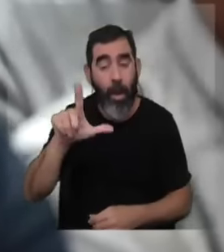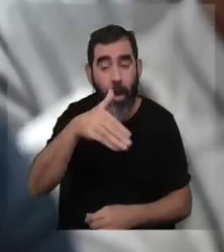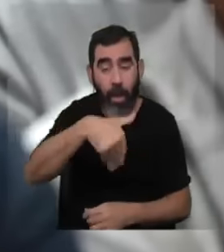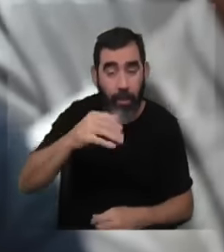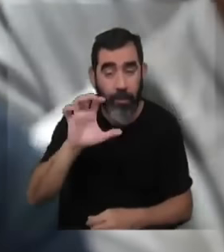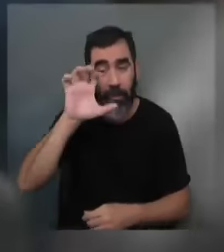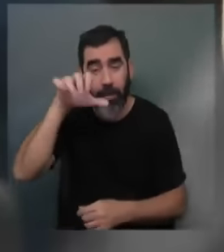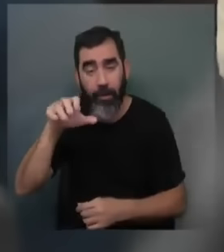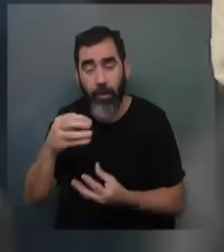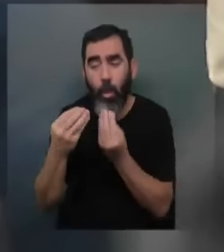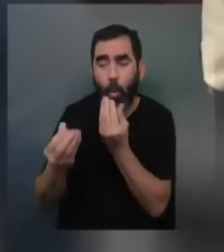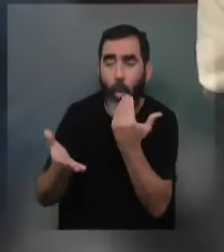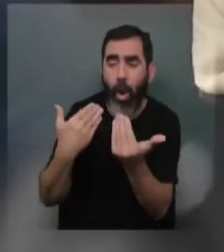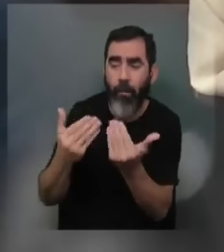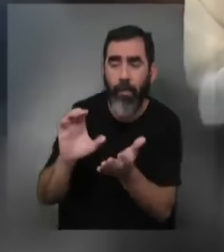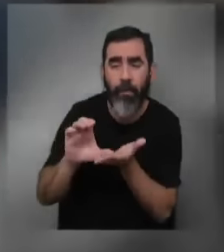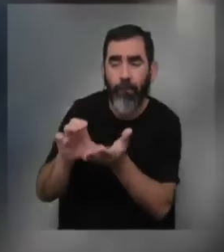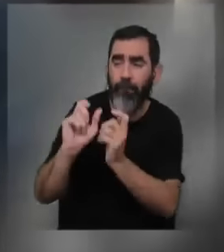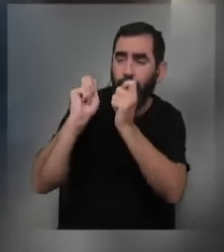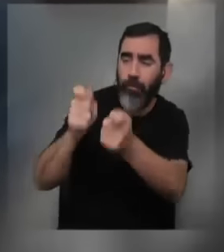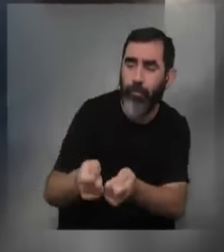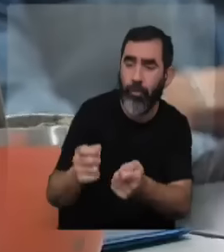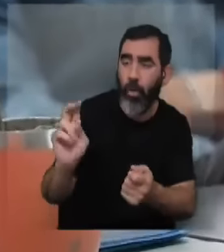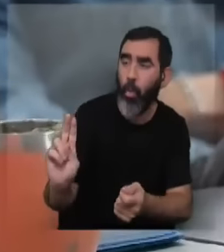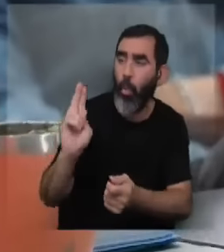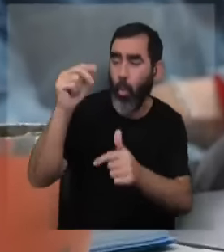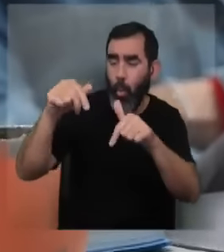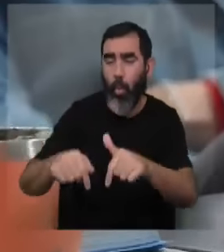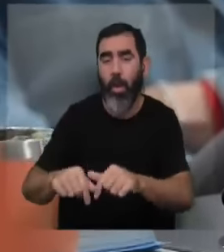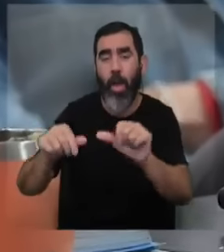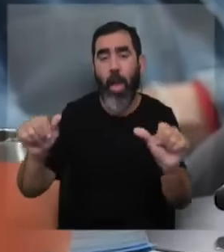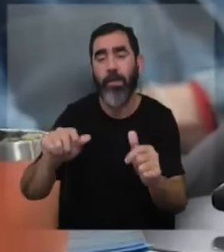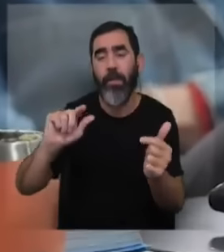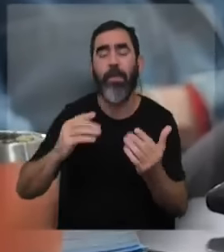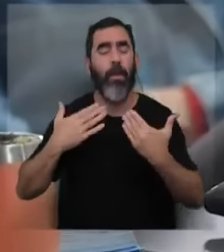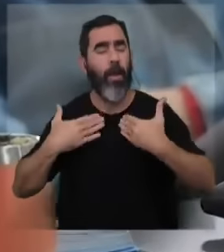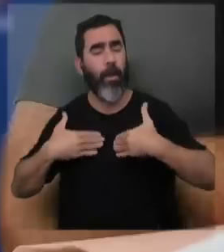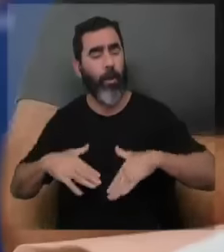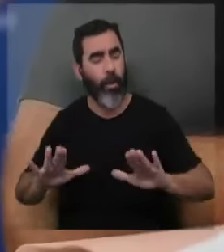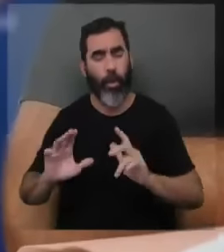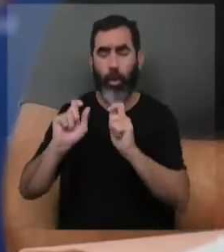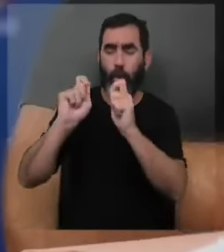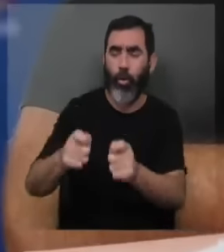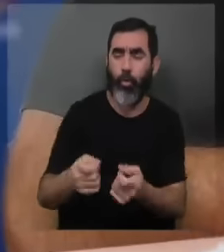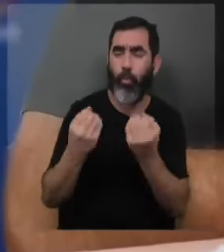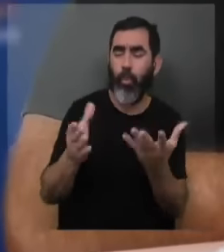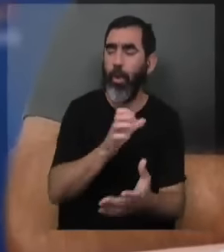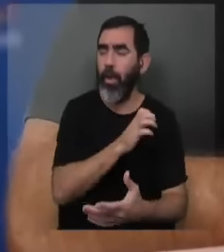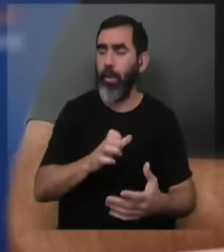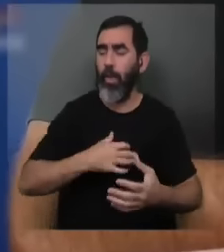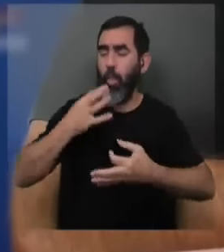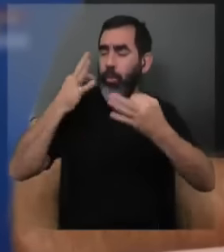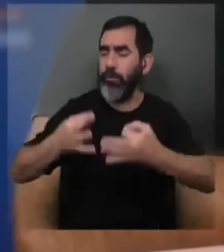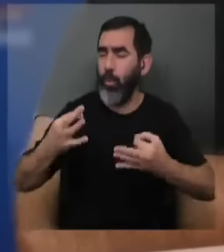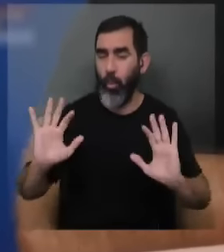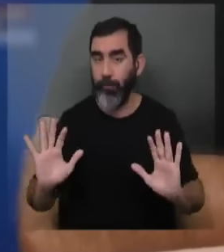a salir a hablar a los inversores y a decirles que en el Uruguay hgan lo con tranquilidad porque el estado les asegura